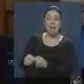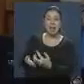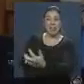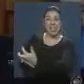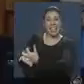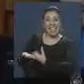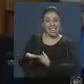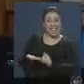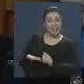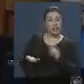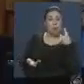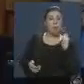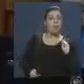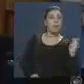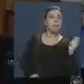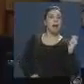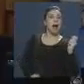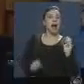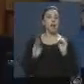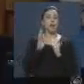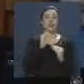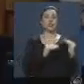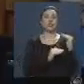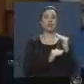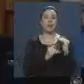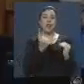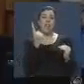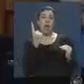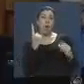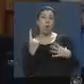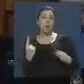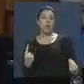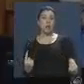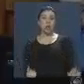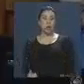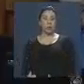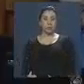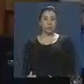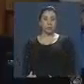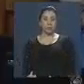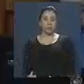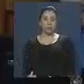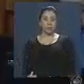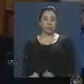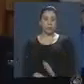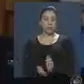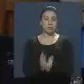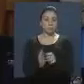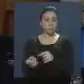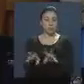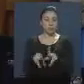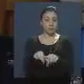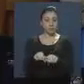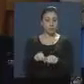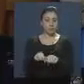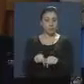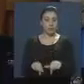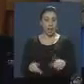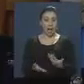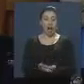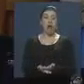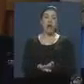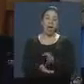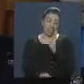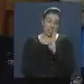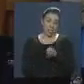ingresos totales para pagar la educación superior de solo uno de sus hijos. Con todas estas familias, señor Presidente, hoy tenemos un